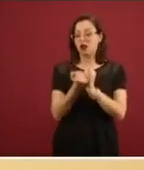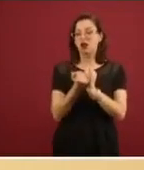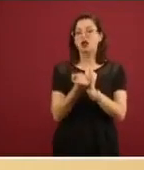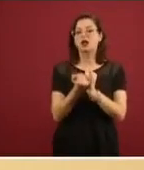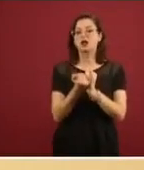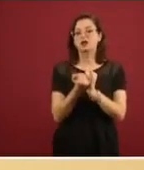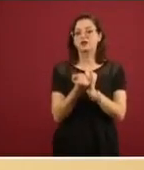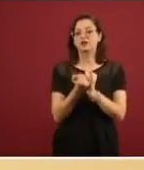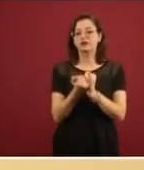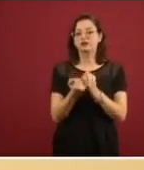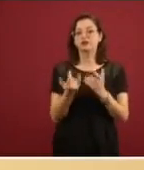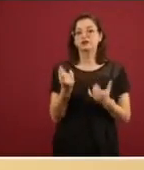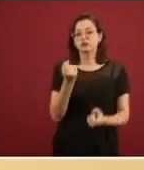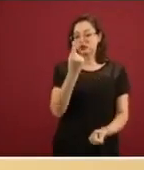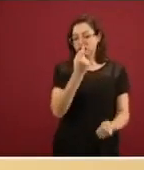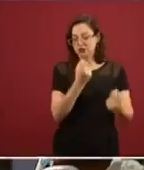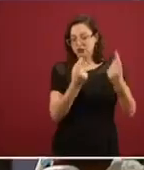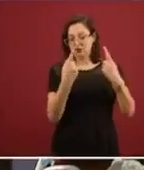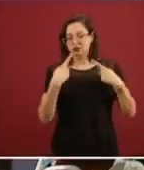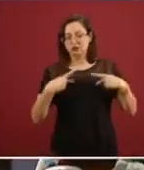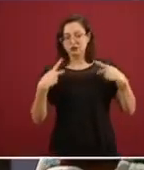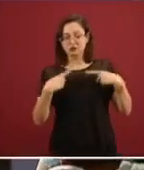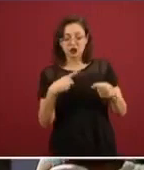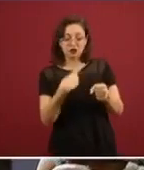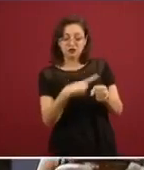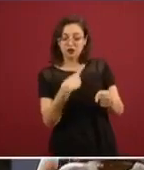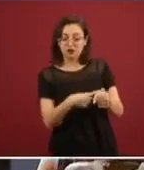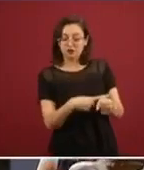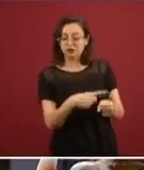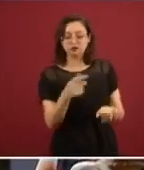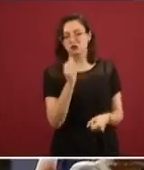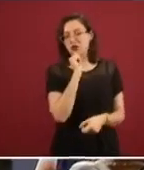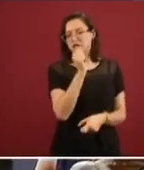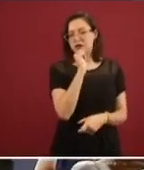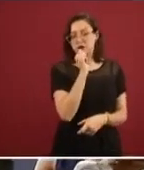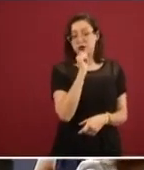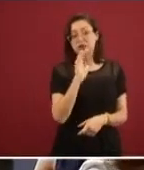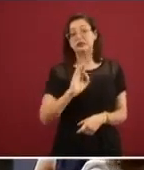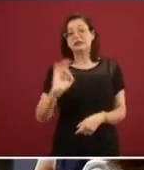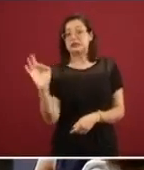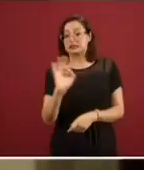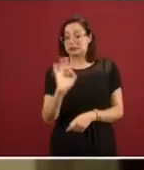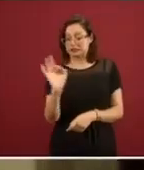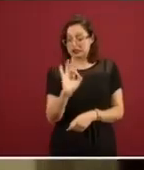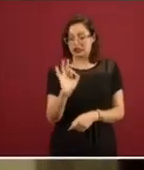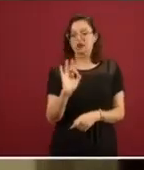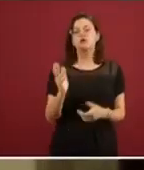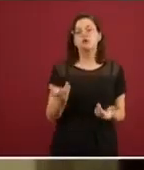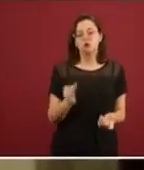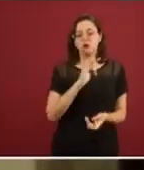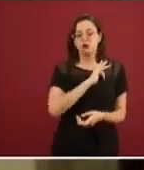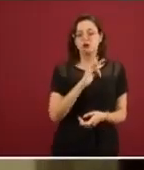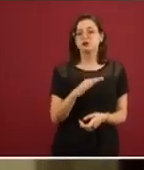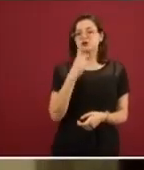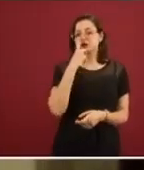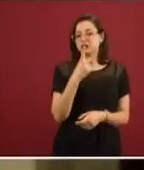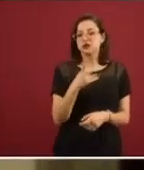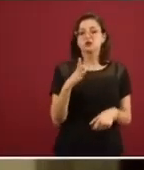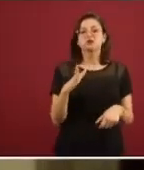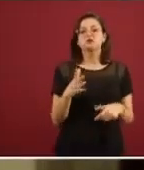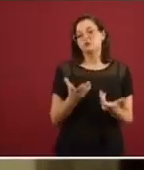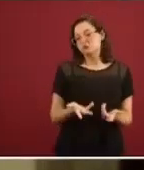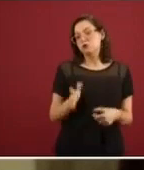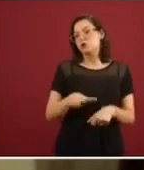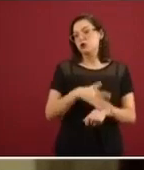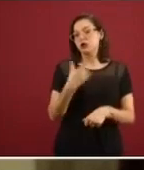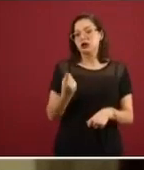son sospechosos, y ahí podemos encontrar más casos. Y esto es importante siempre referirlo, porque como todos